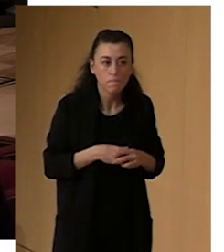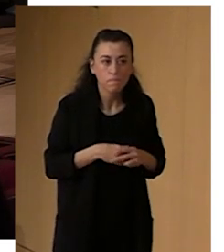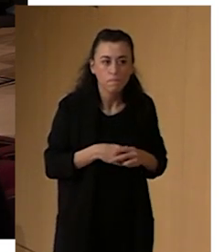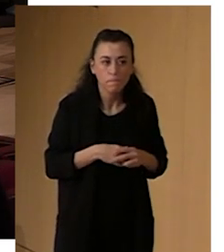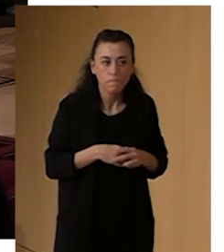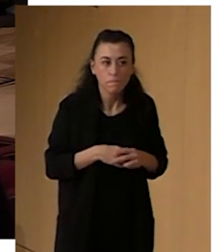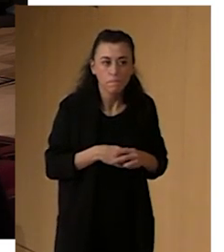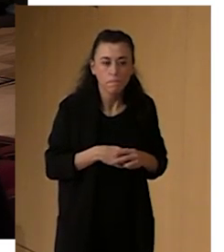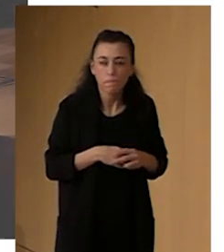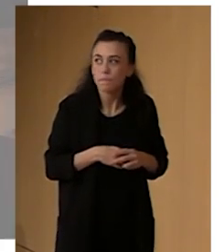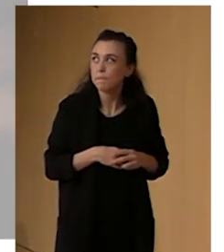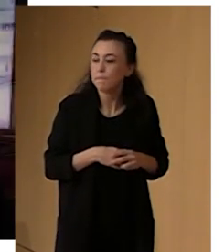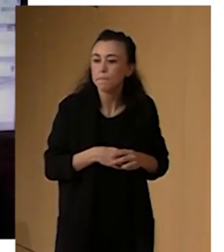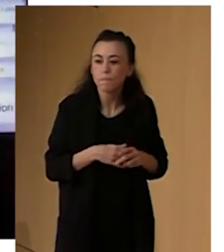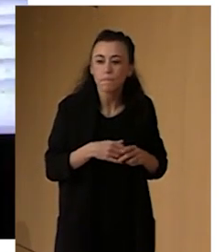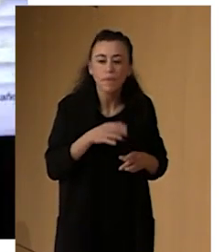que